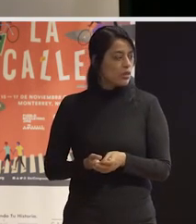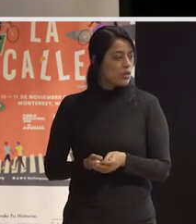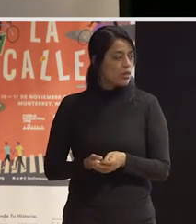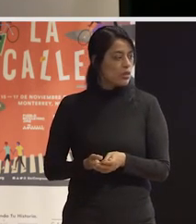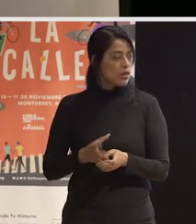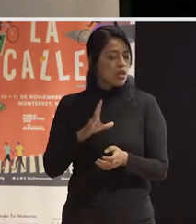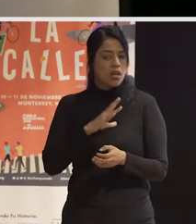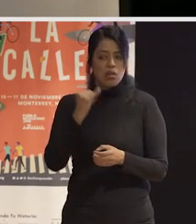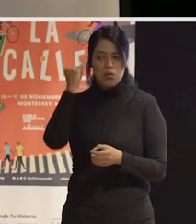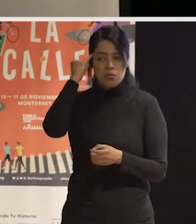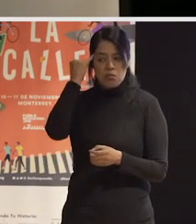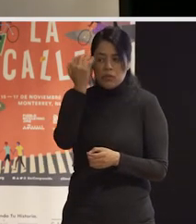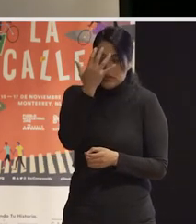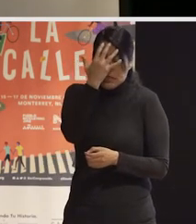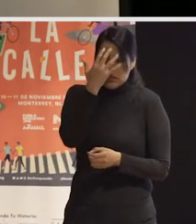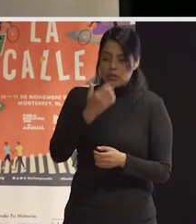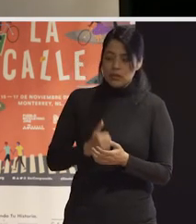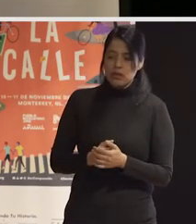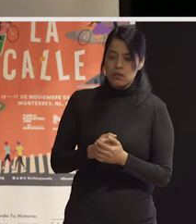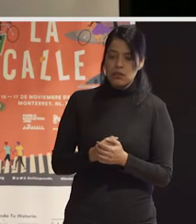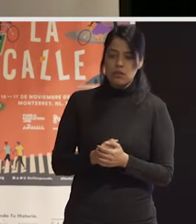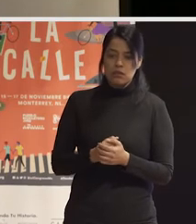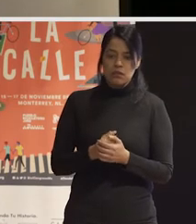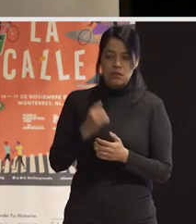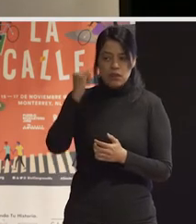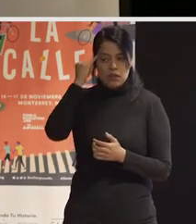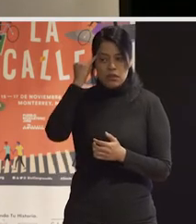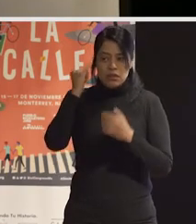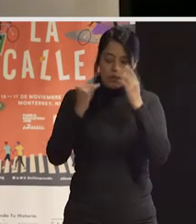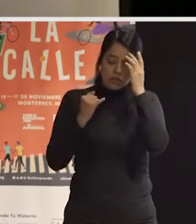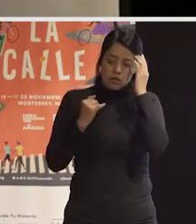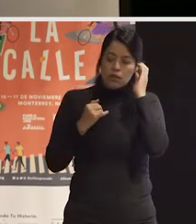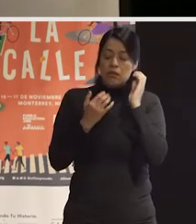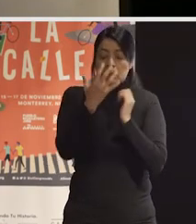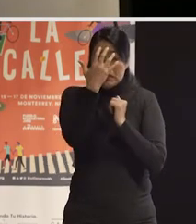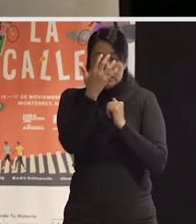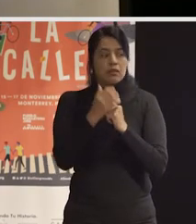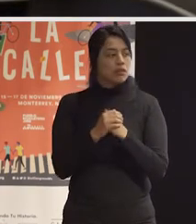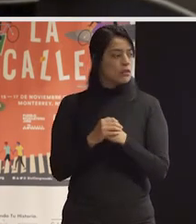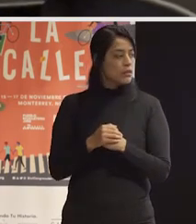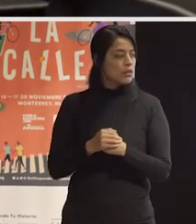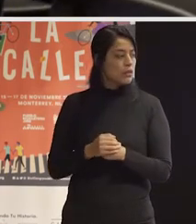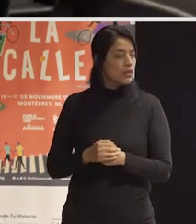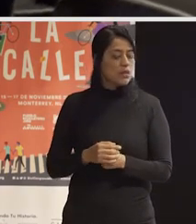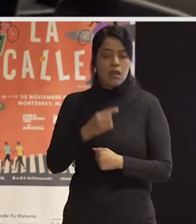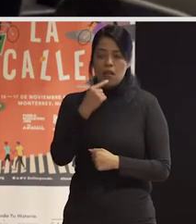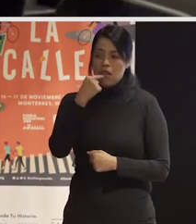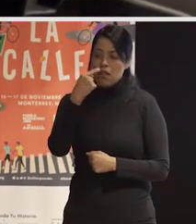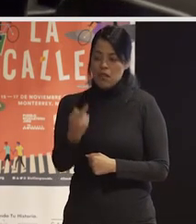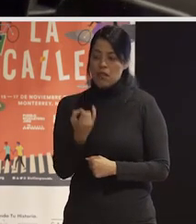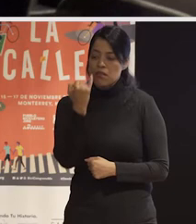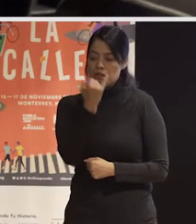ya muchos indígenas ya les da pena no sé si es el tono correcto indígenas es la pena de que decir sus